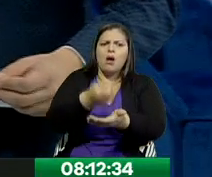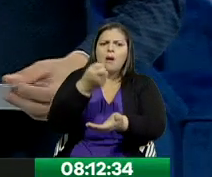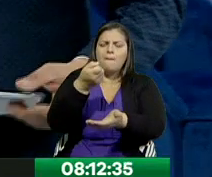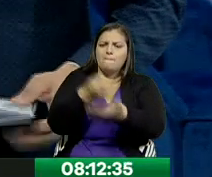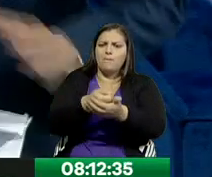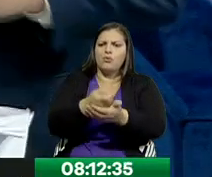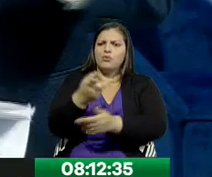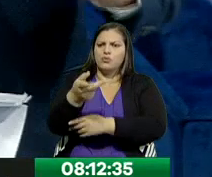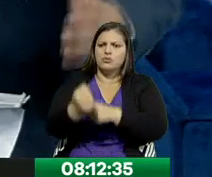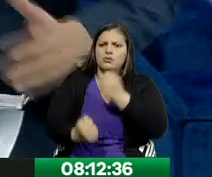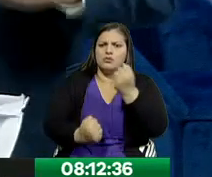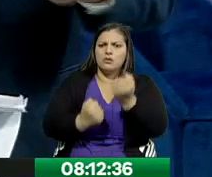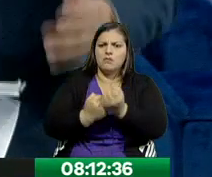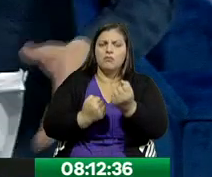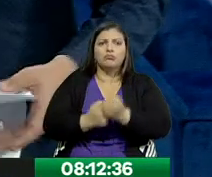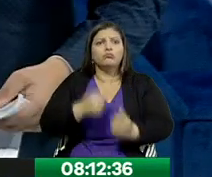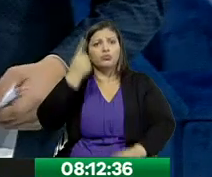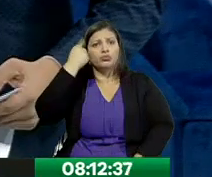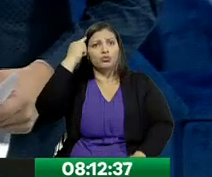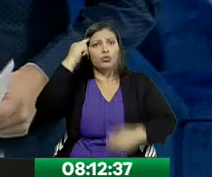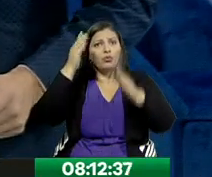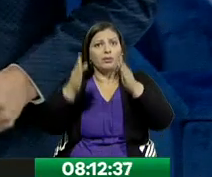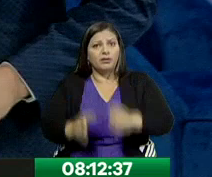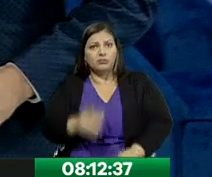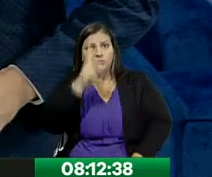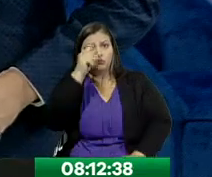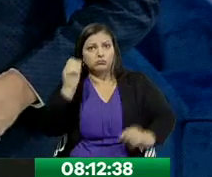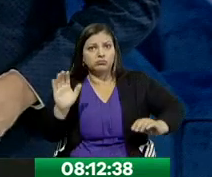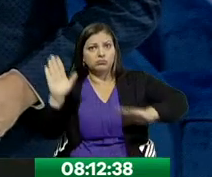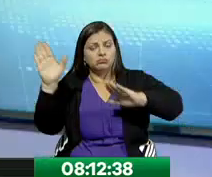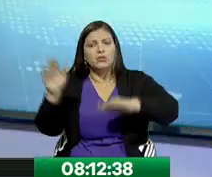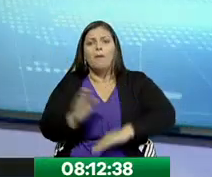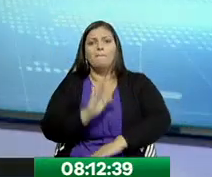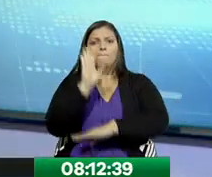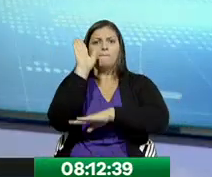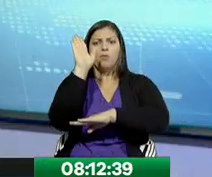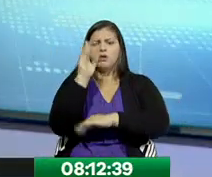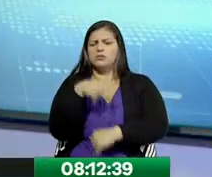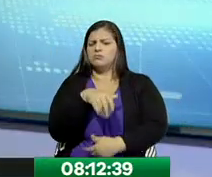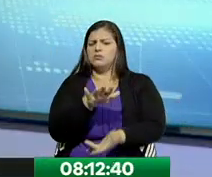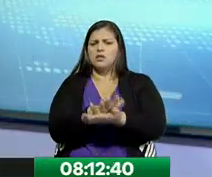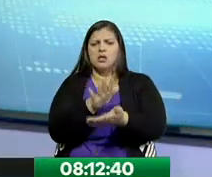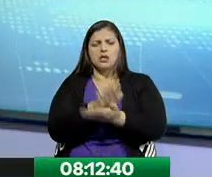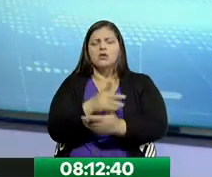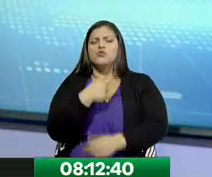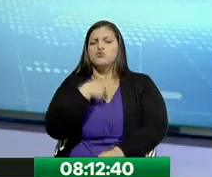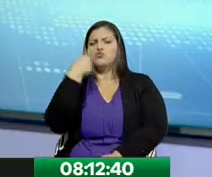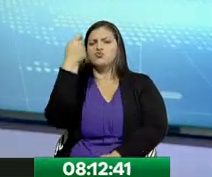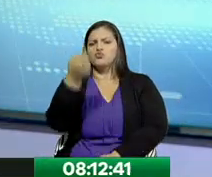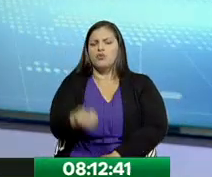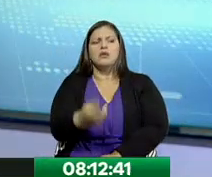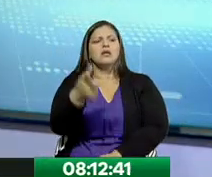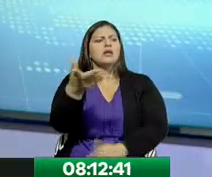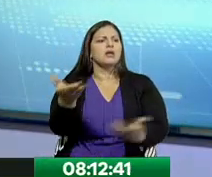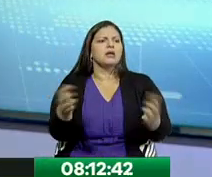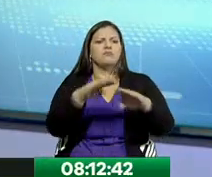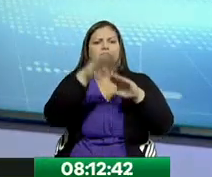¿no? Que iban a hacer... Y les pagan el seguro y también tuvieron que ellos personalmente hacer sus gestiones. Veamos la